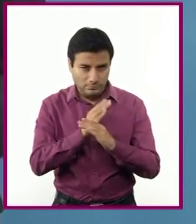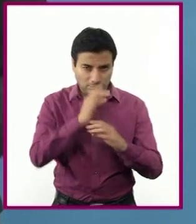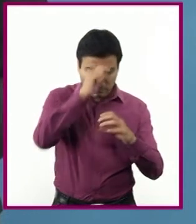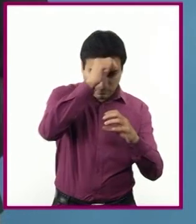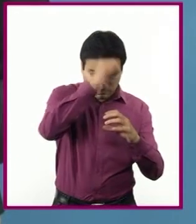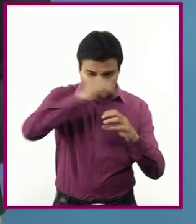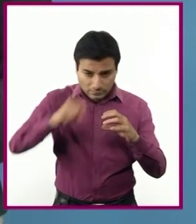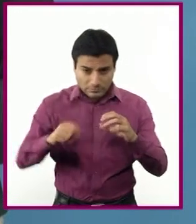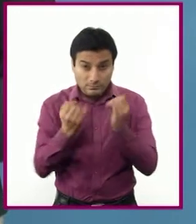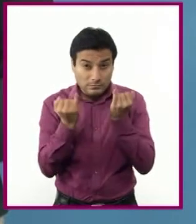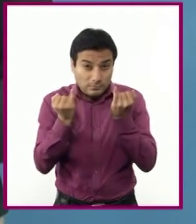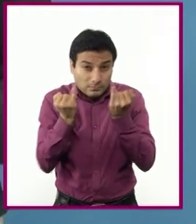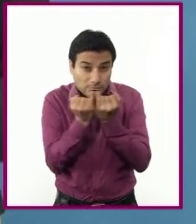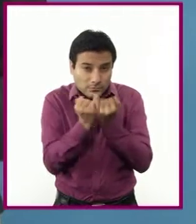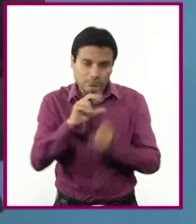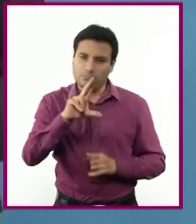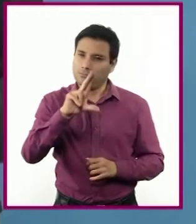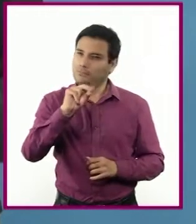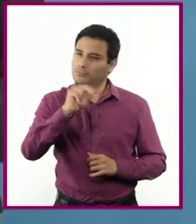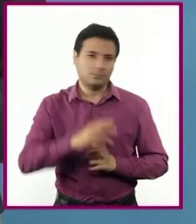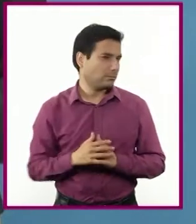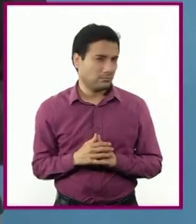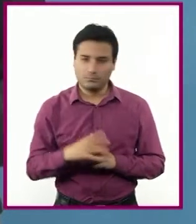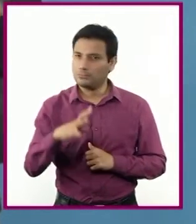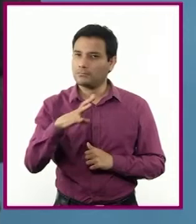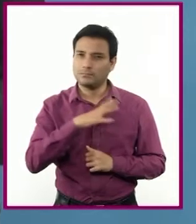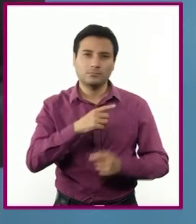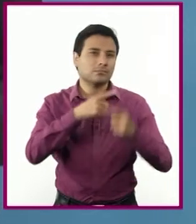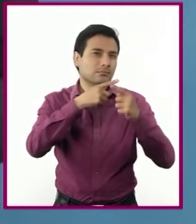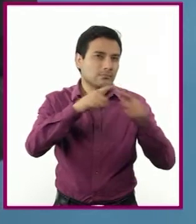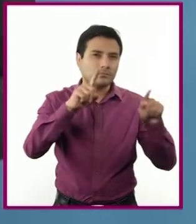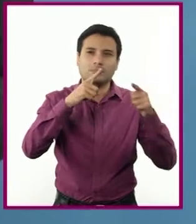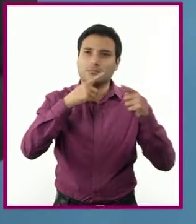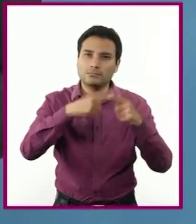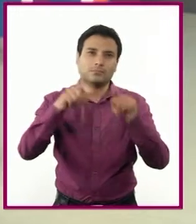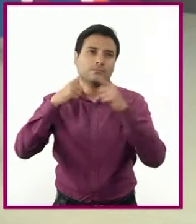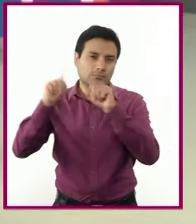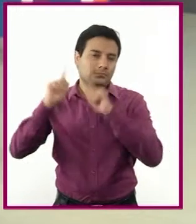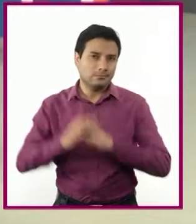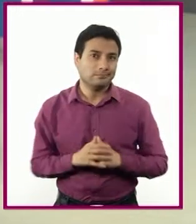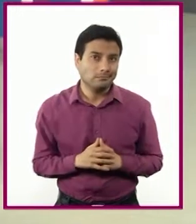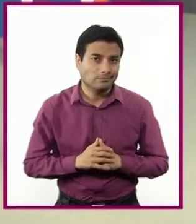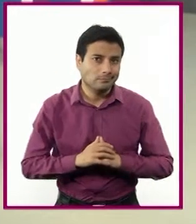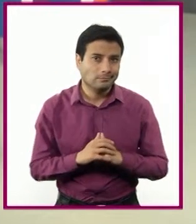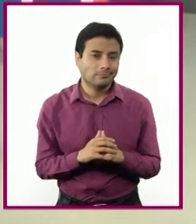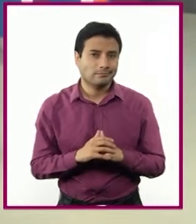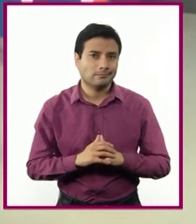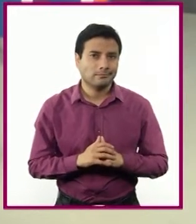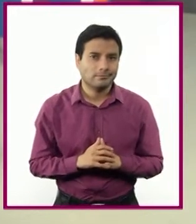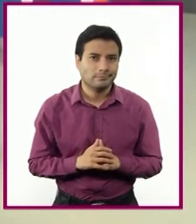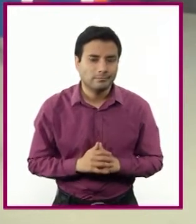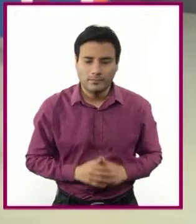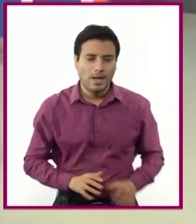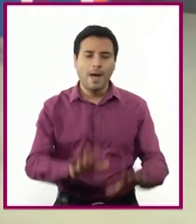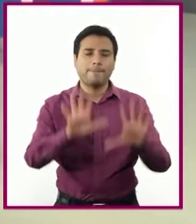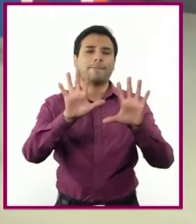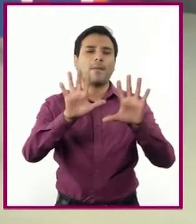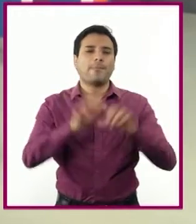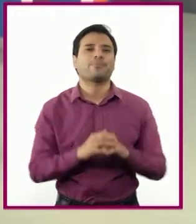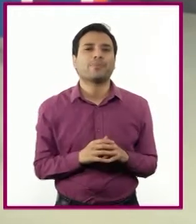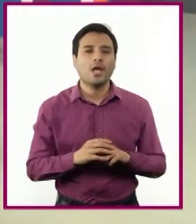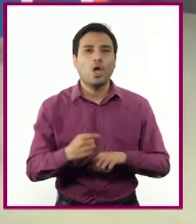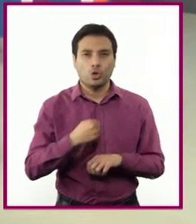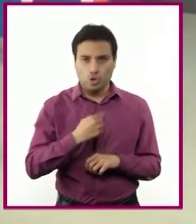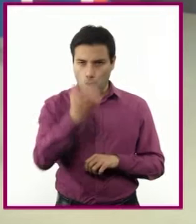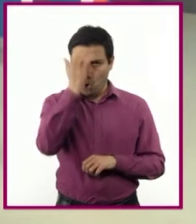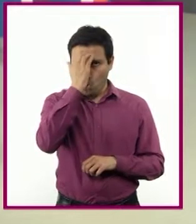uniforme en los territorios, sino que lo hace de manera heterogénea. Pero para conocer más